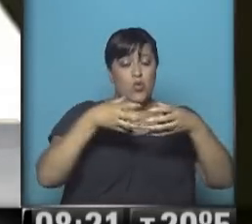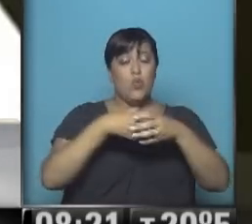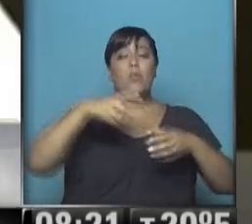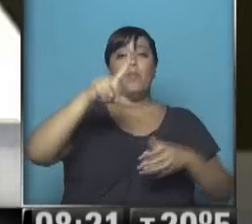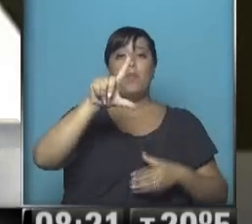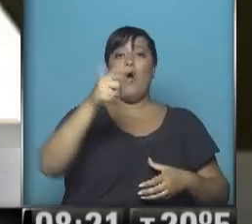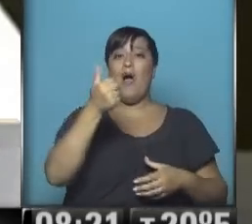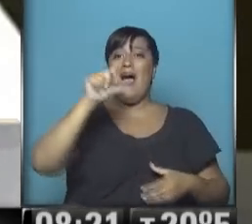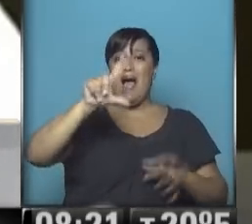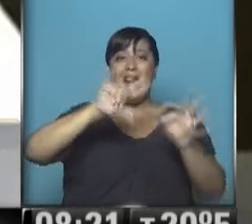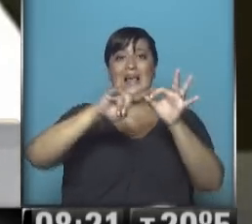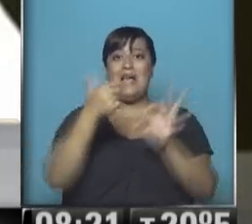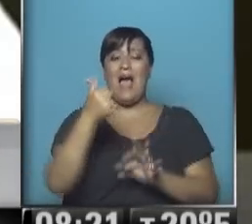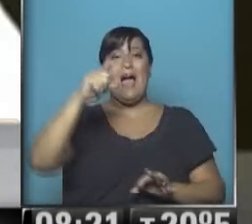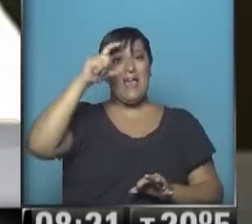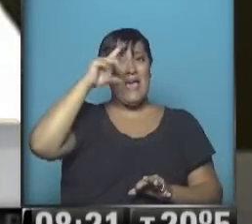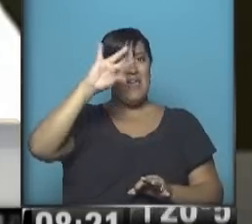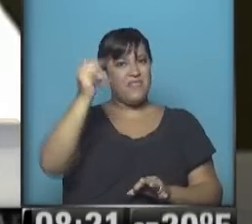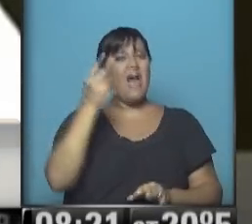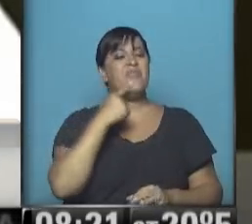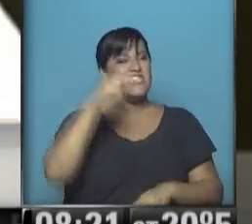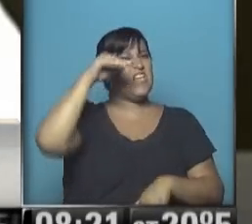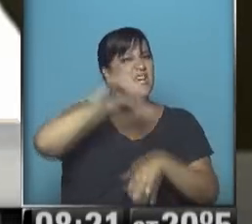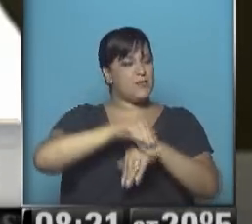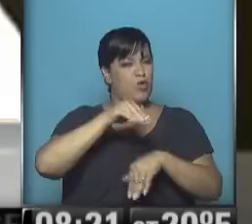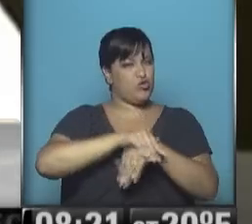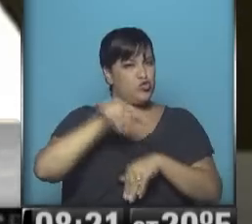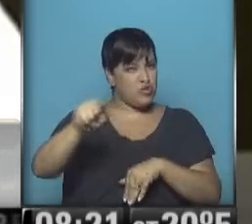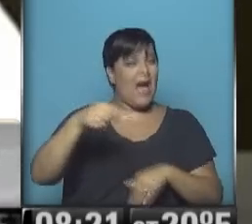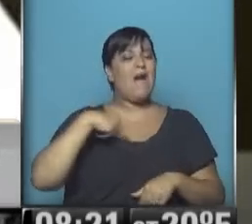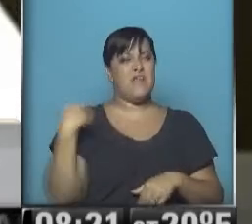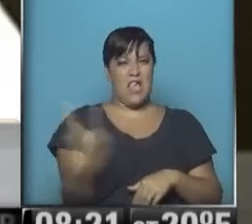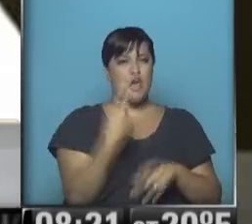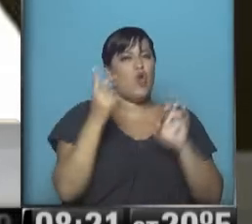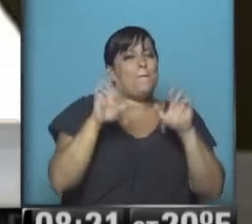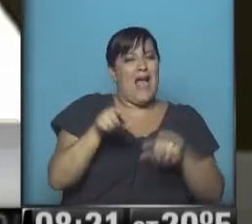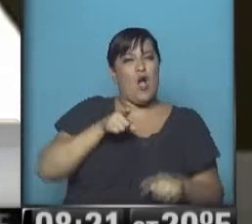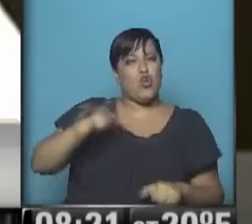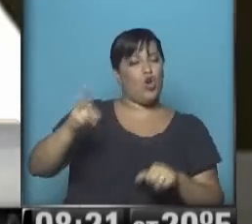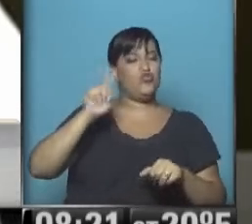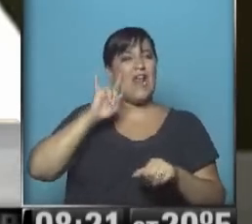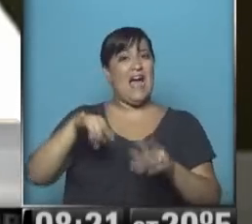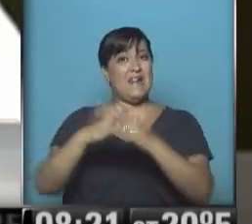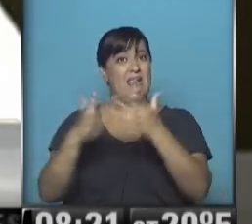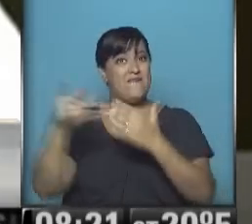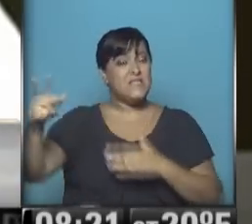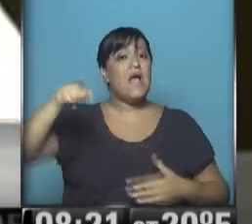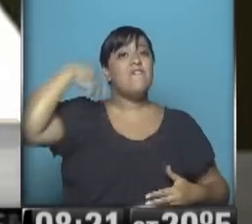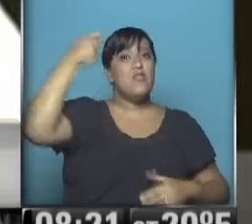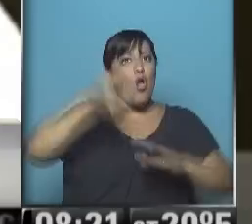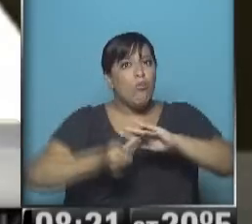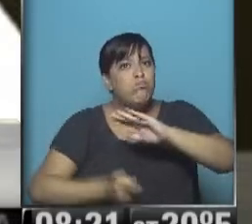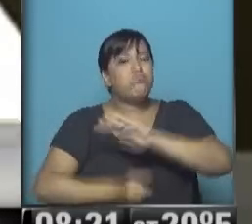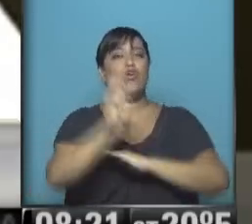Arábica se responsabilizó, se hizo cargo del ataque contra la revista Charlie Hebdo. Había sido subido este video